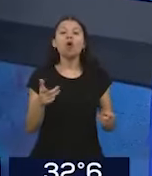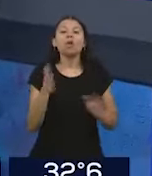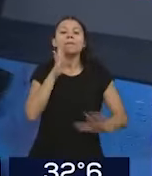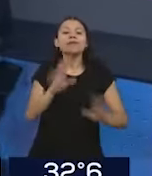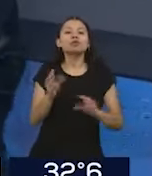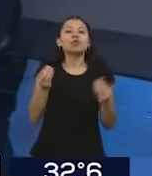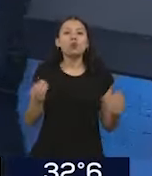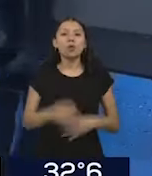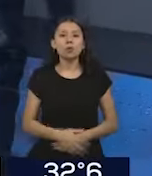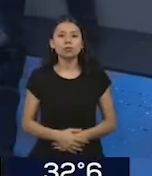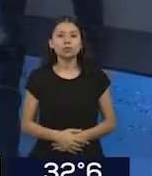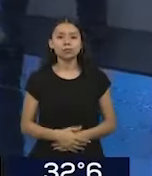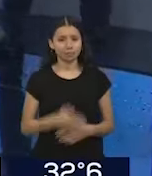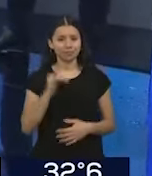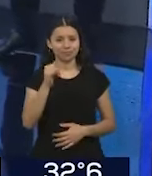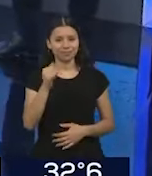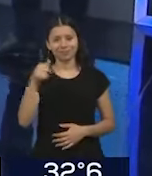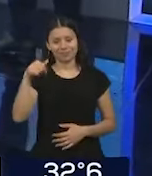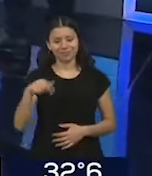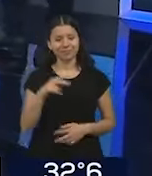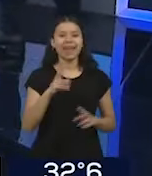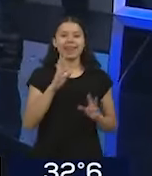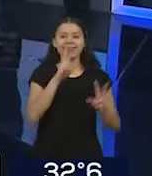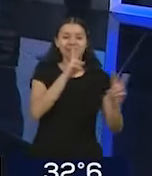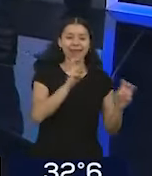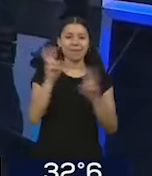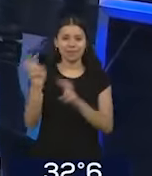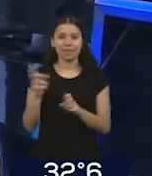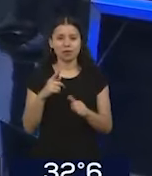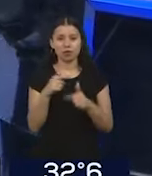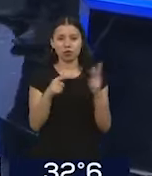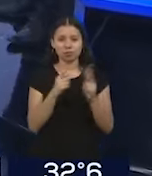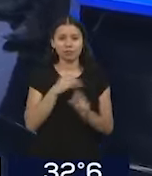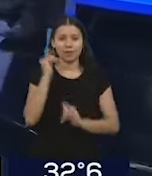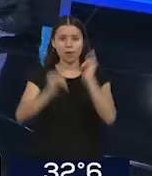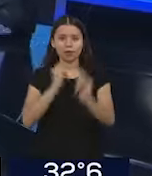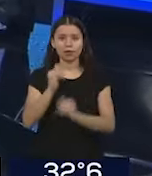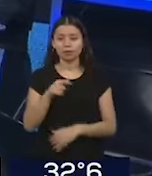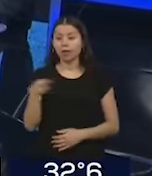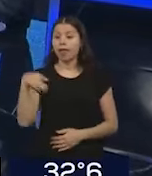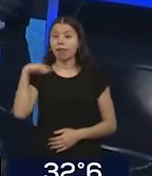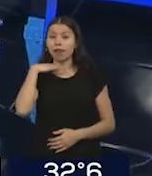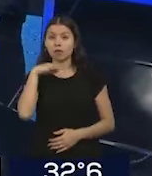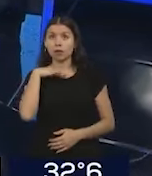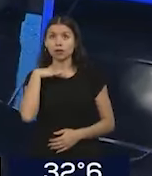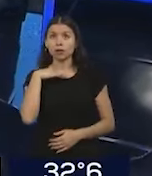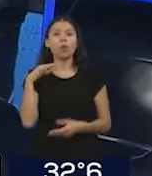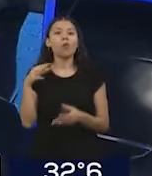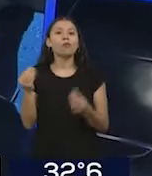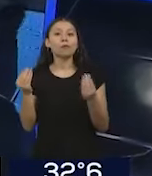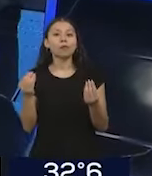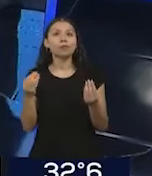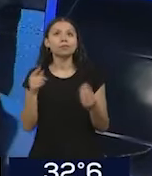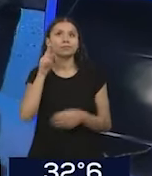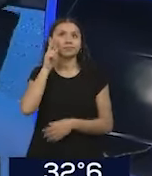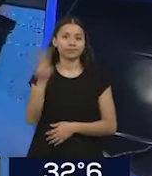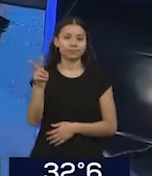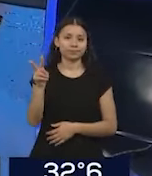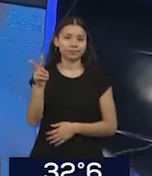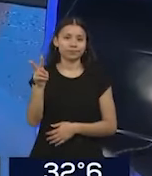lados. Los dos lados de esta cuestión. De un lado está el delincuente con esto, con este